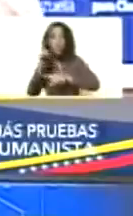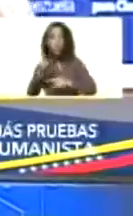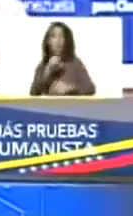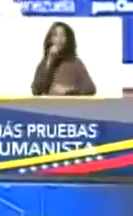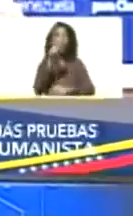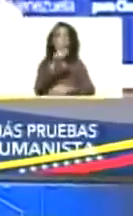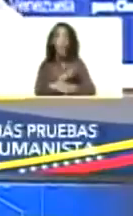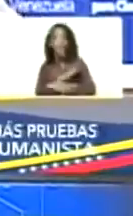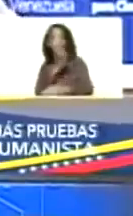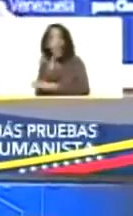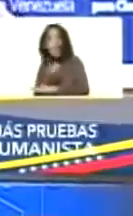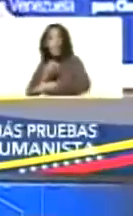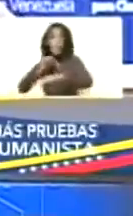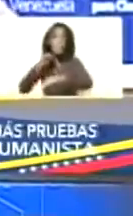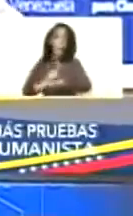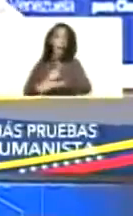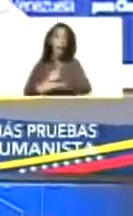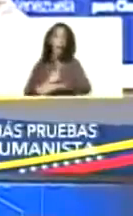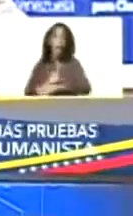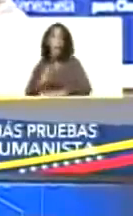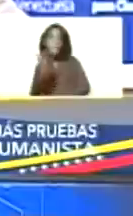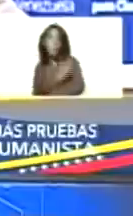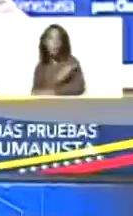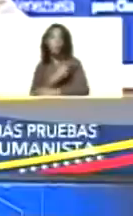a vacunarse.